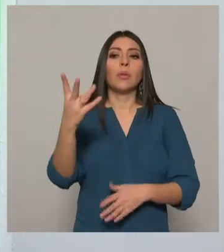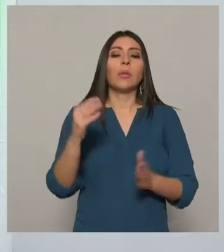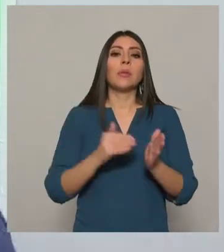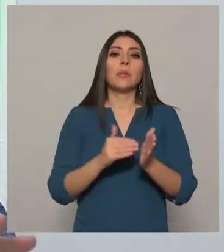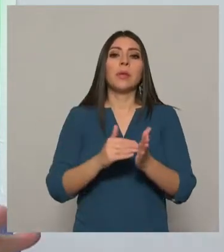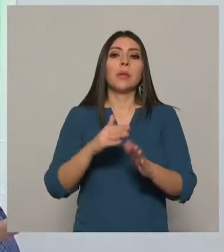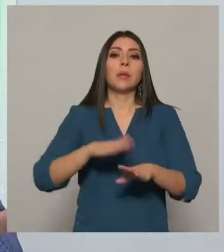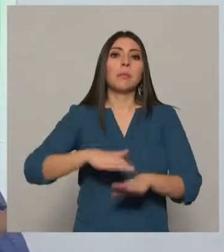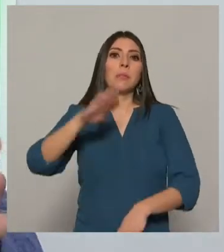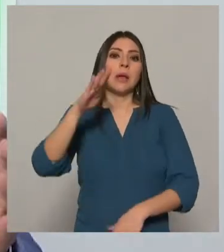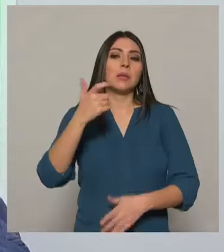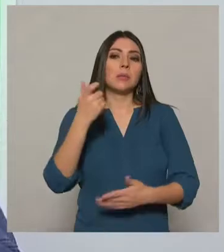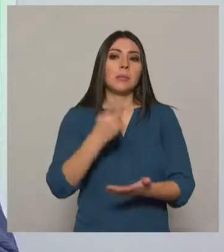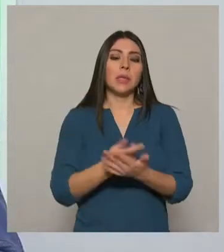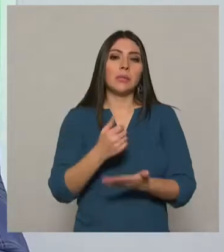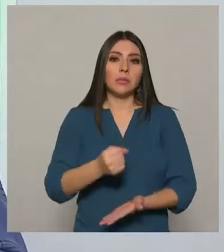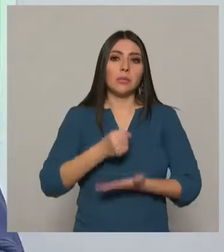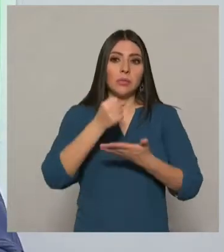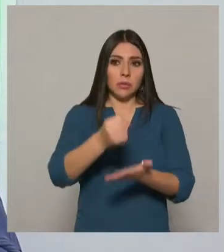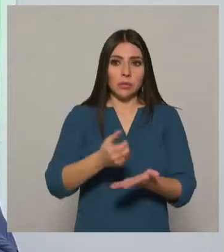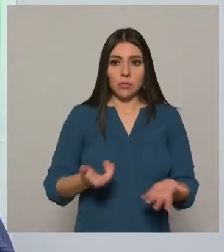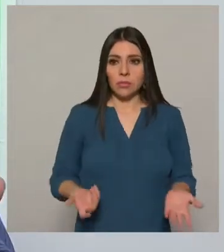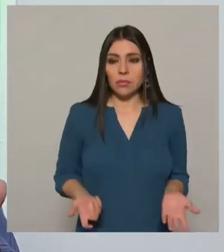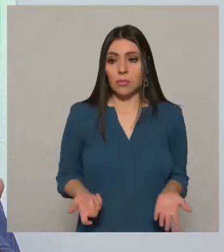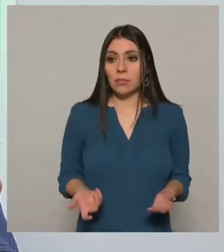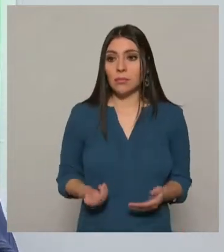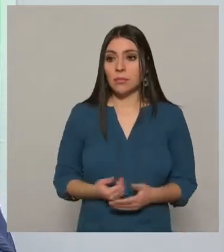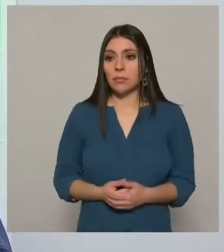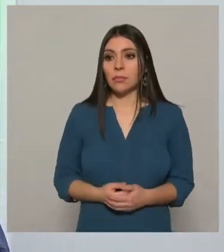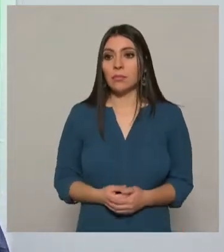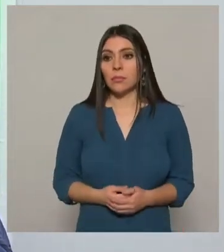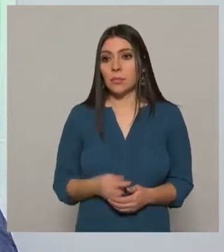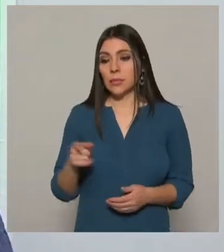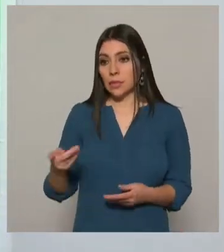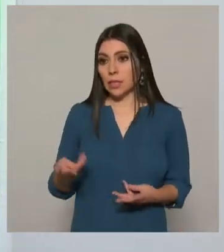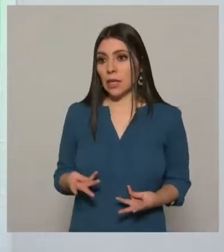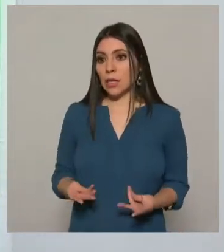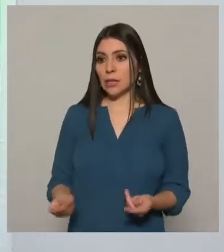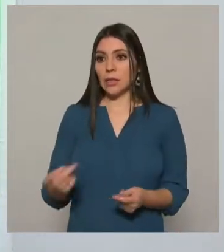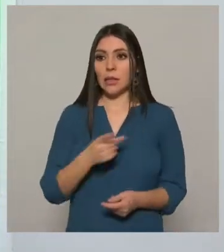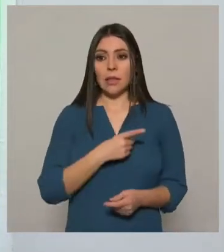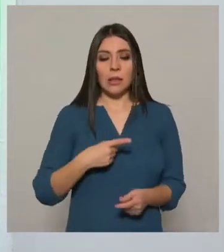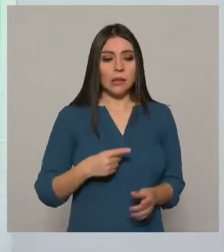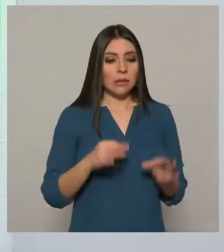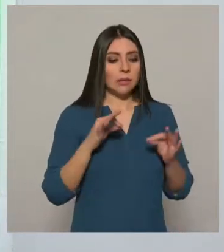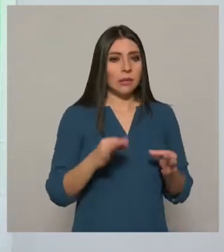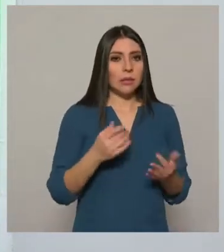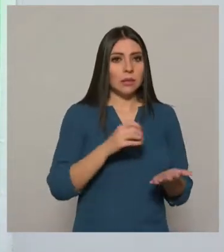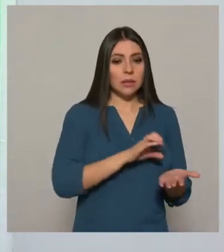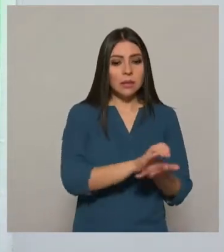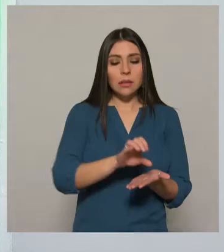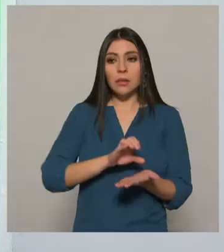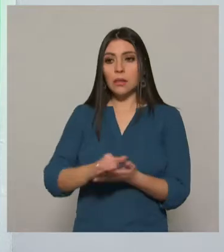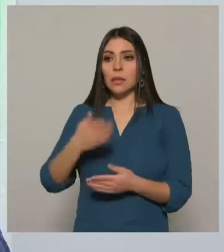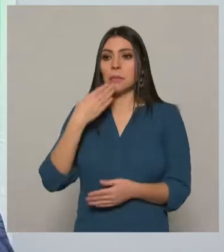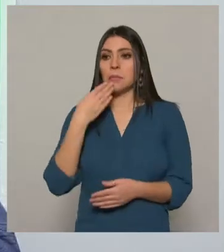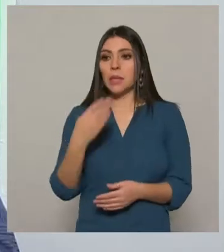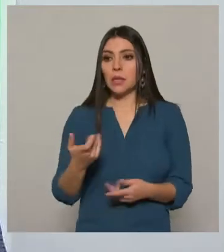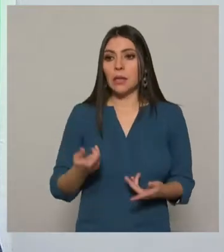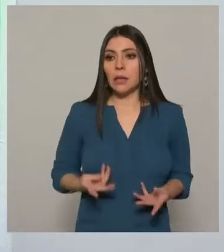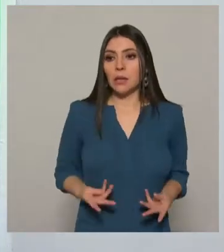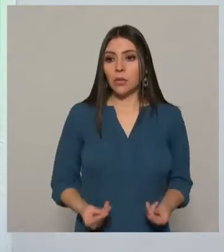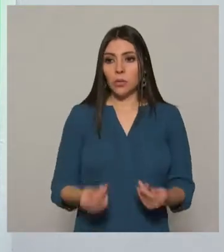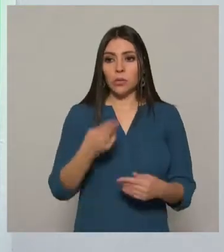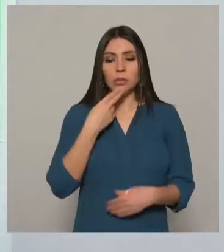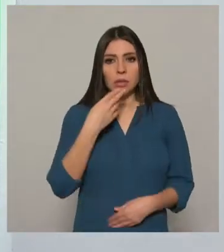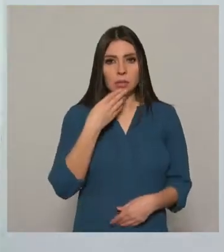más de pesos. Entonces, sí, el gasto, como lo dice Carlos, yo creo que debe de ser asignado y debe de ser bien gastado, bien utilizado. A ver,